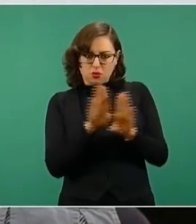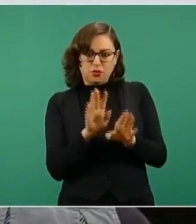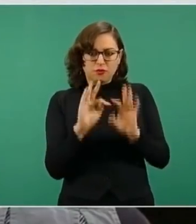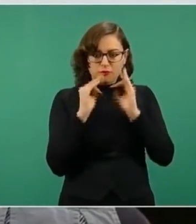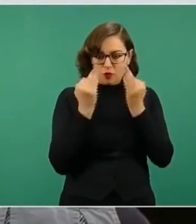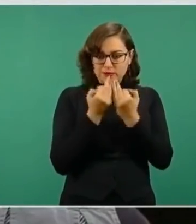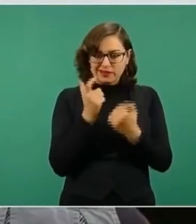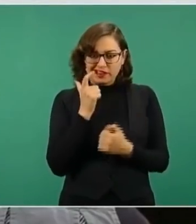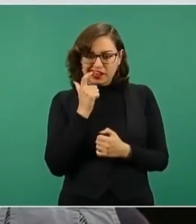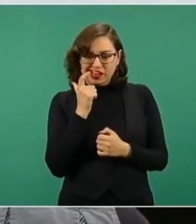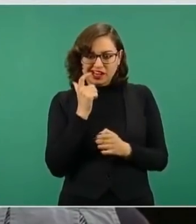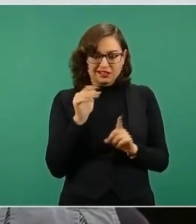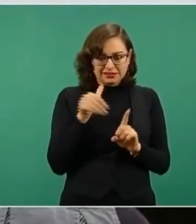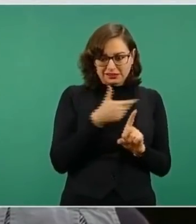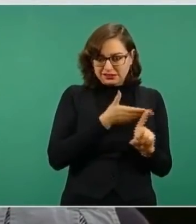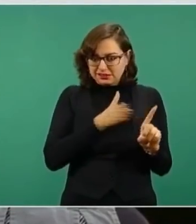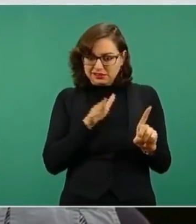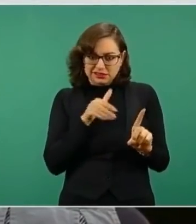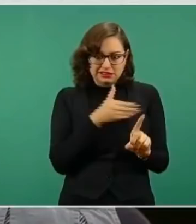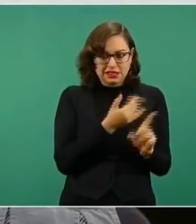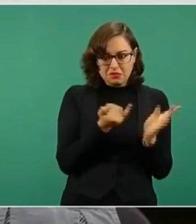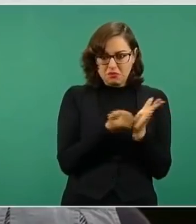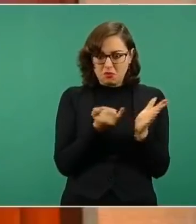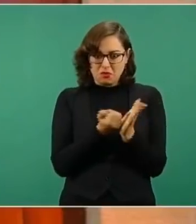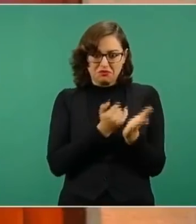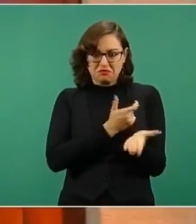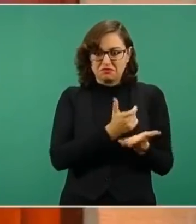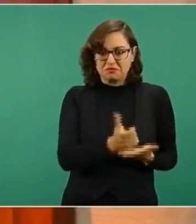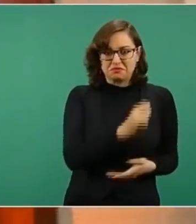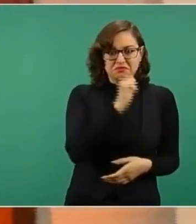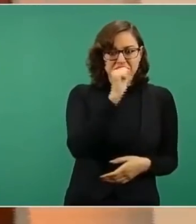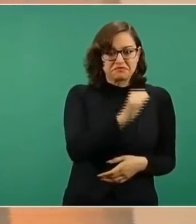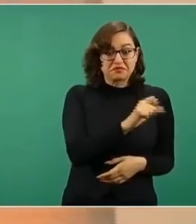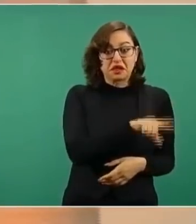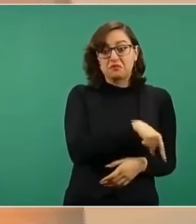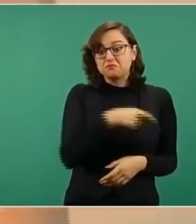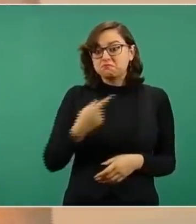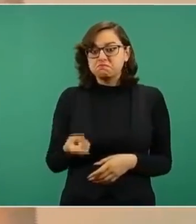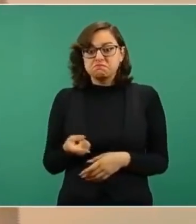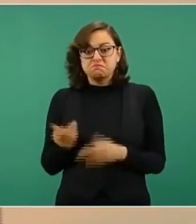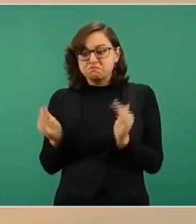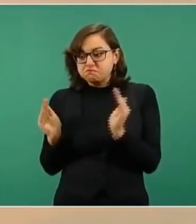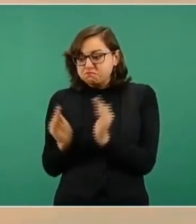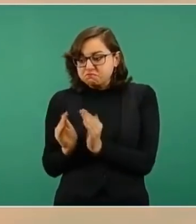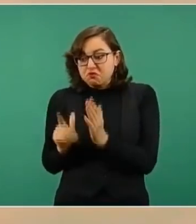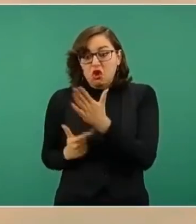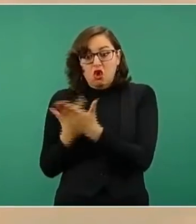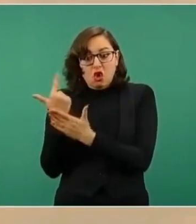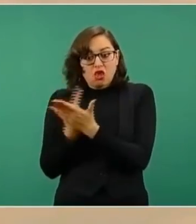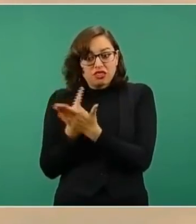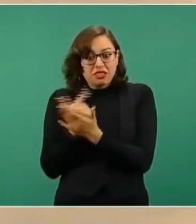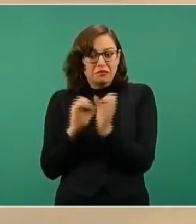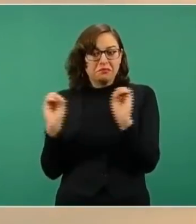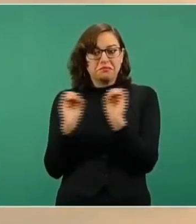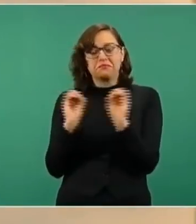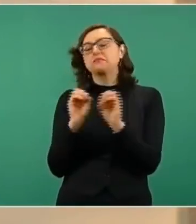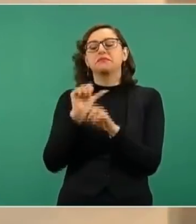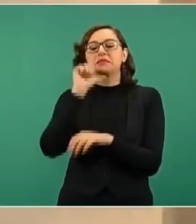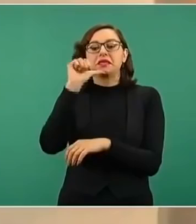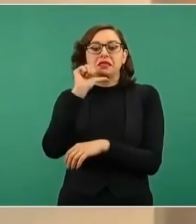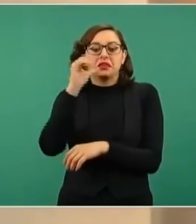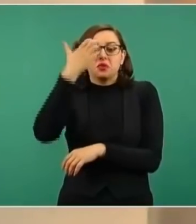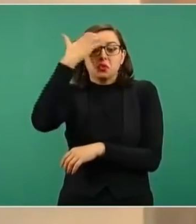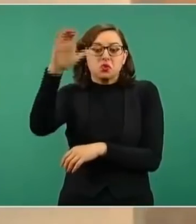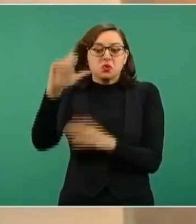¿no?, los recovecos de la ley para no pagar impuestos? Pues un chiquito no tiene ni un contador. ¿Cómo va a saber esos